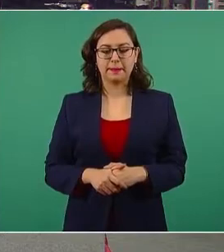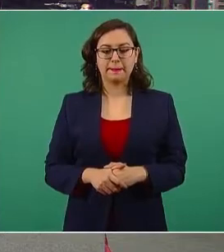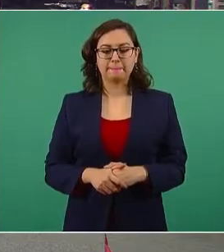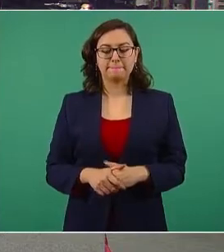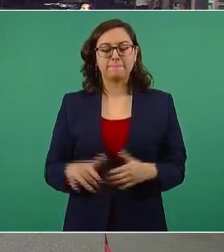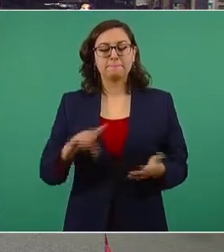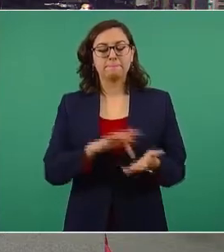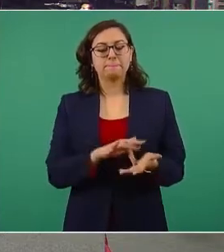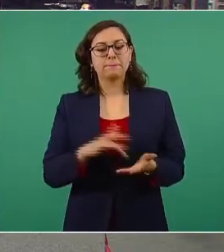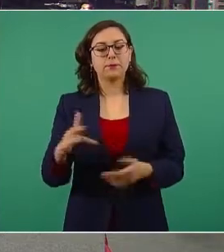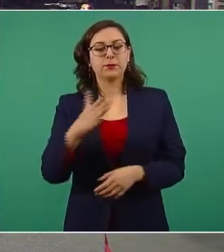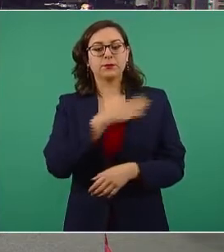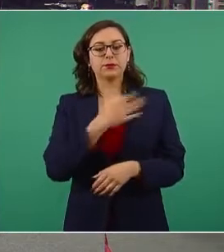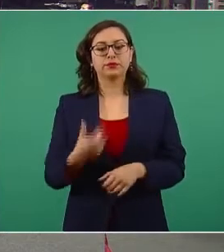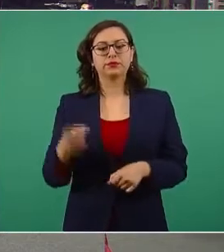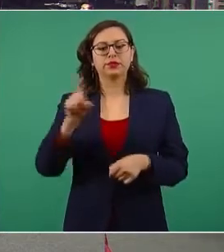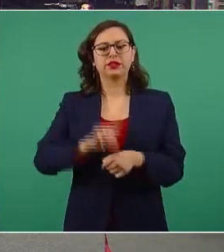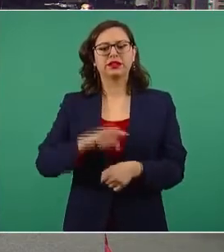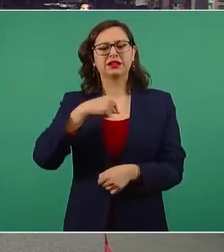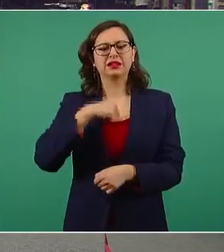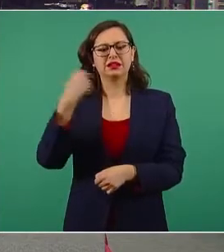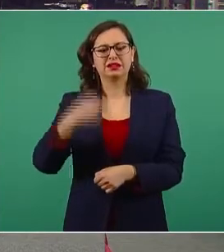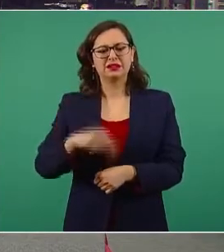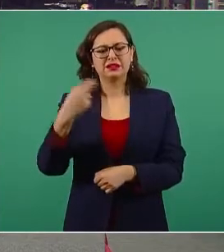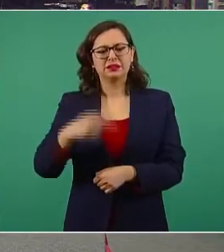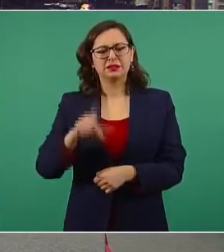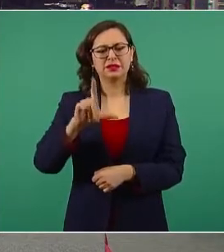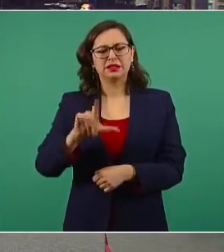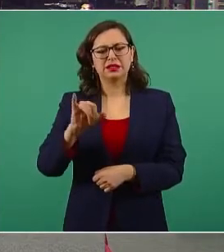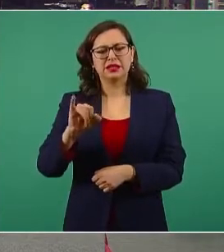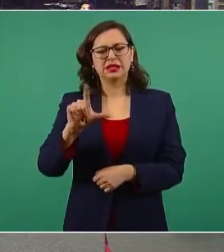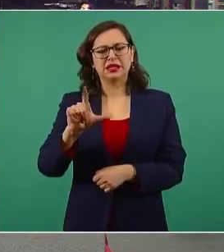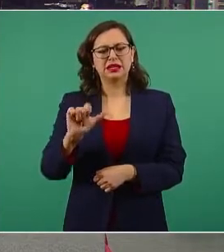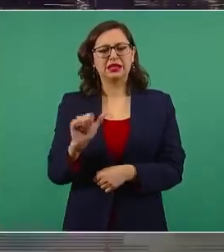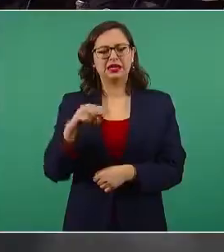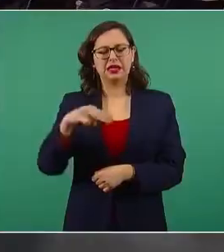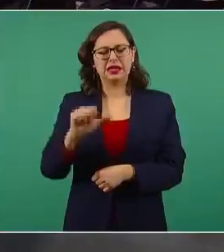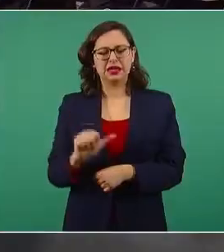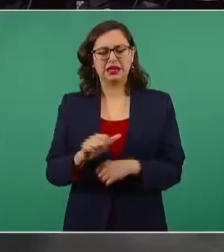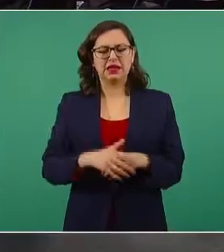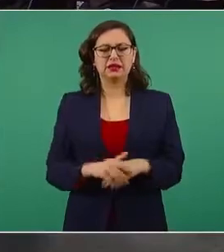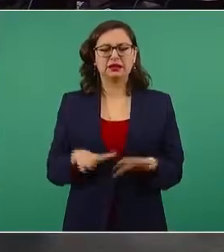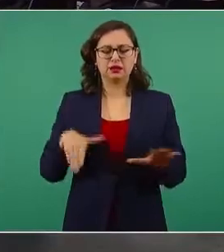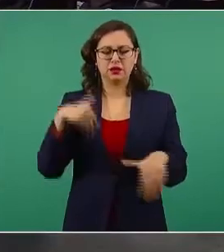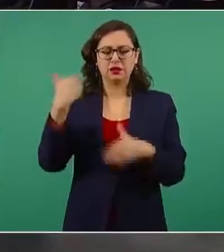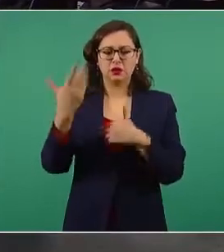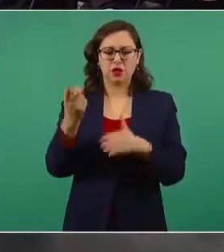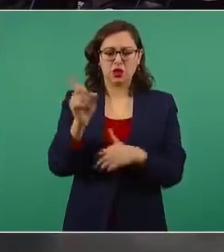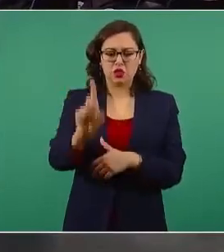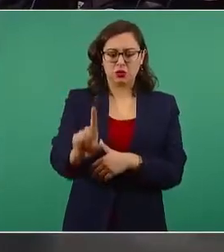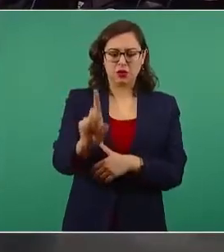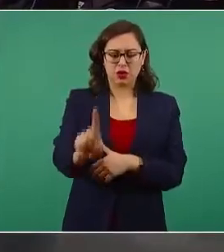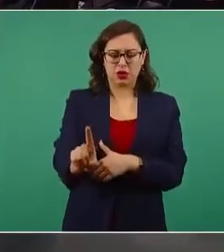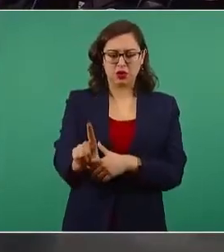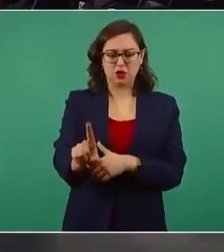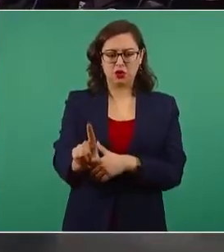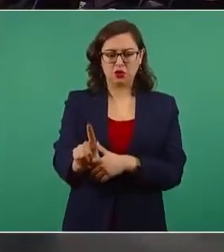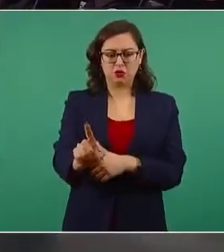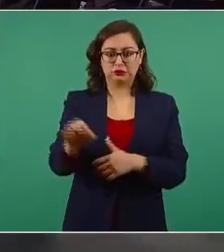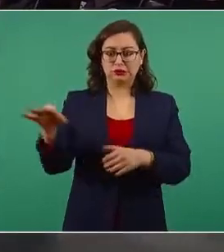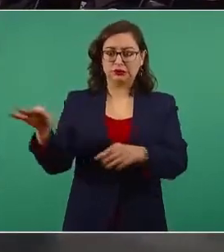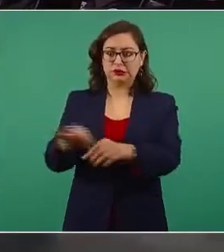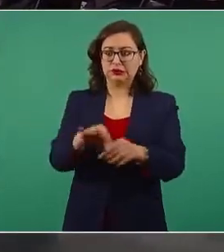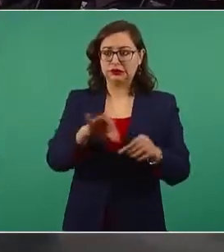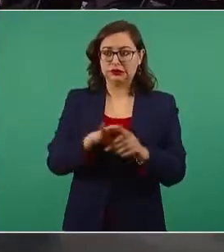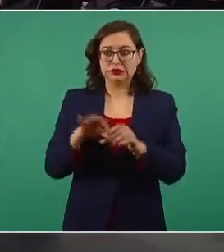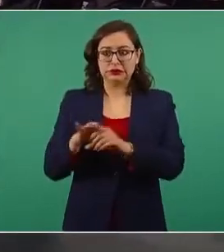Gracias, buenos días a todos. Liliana Noble de Pulso Saludable. Señor presidente, el próximo domingo es el momento electoral más importante